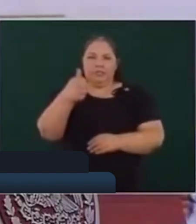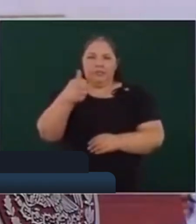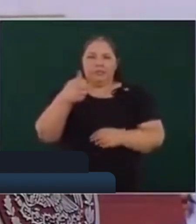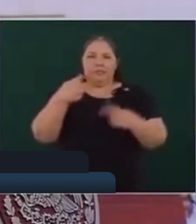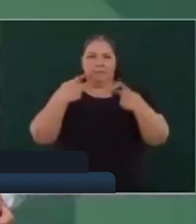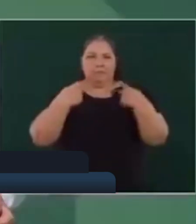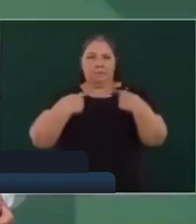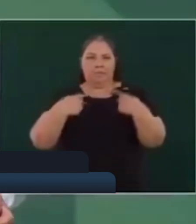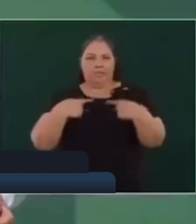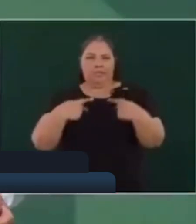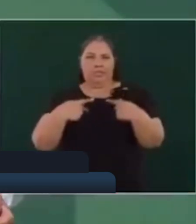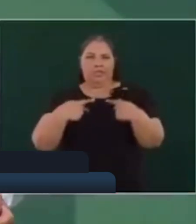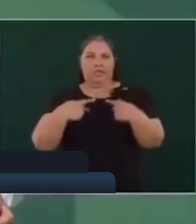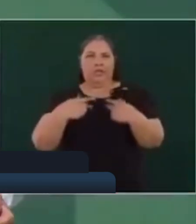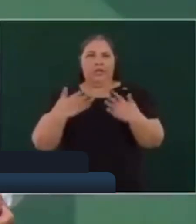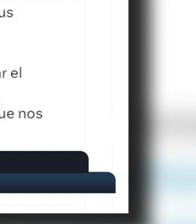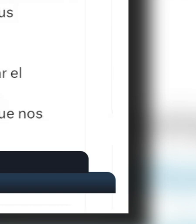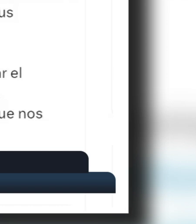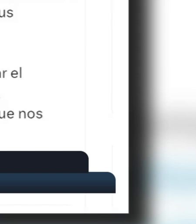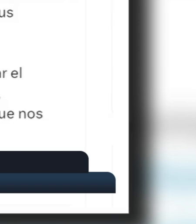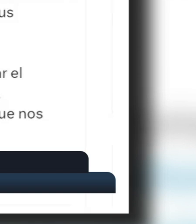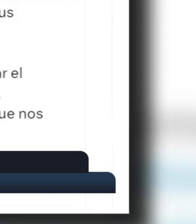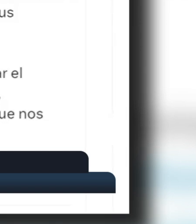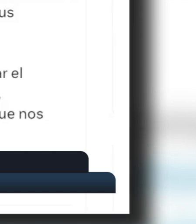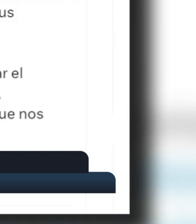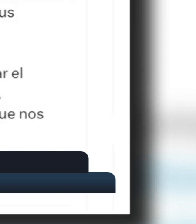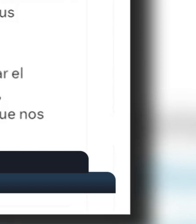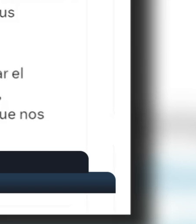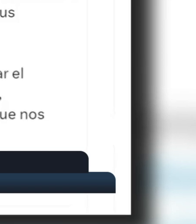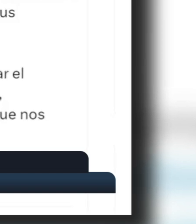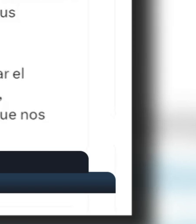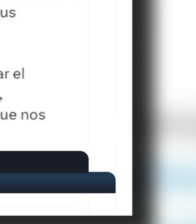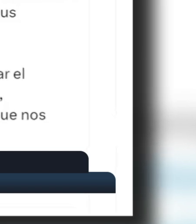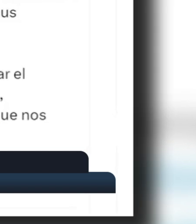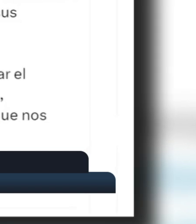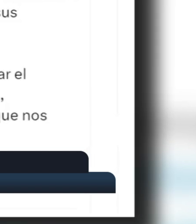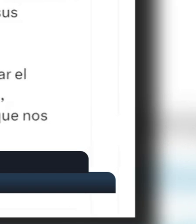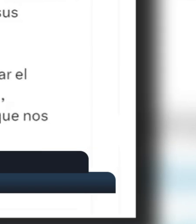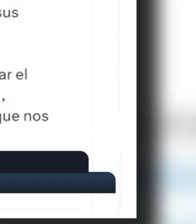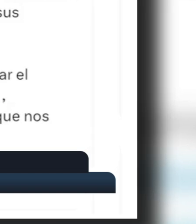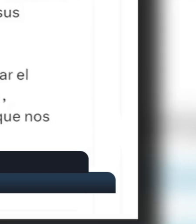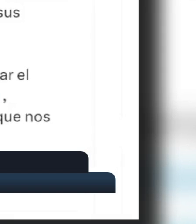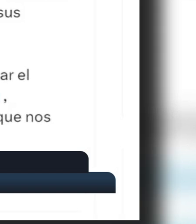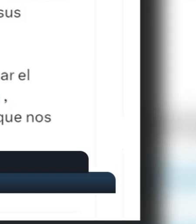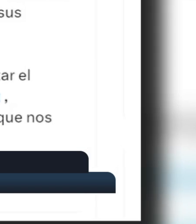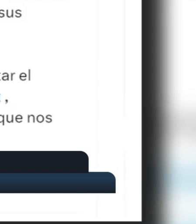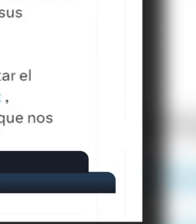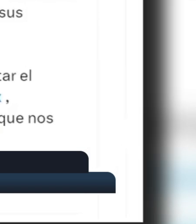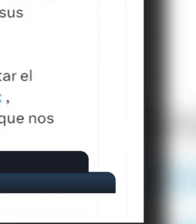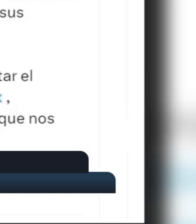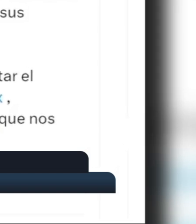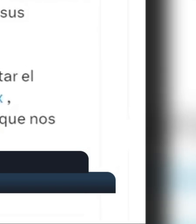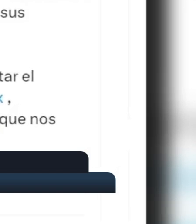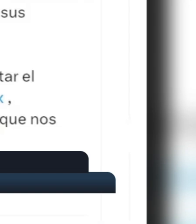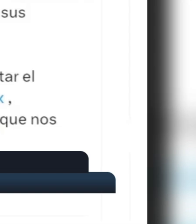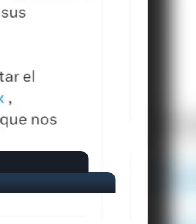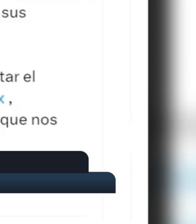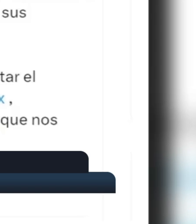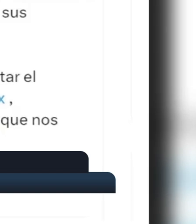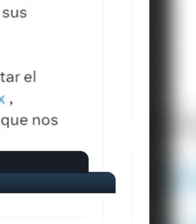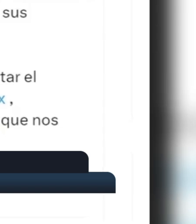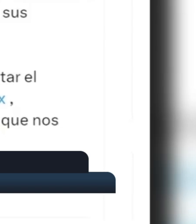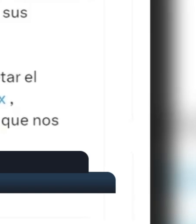recientemente estas personas sin embargo no han presentado denuncias a las autoridades el gobernador explicó En una conferencia de prensa que se